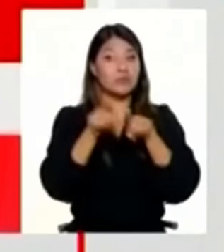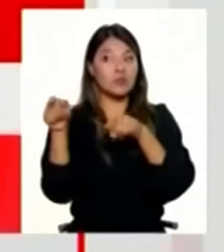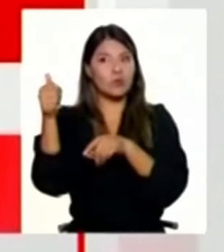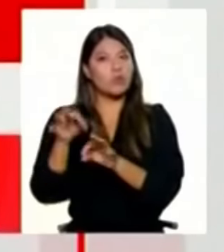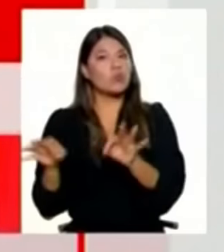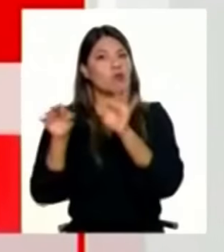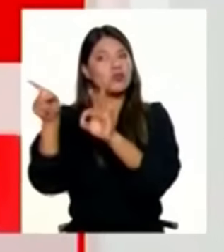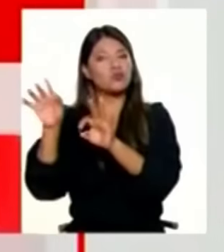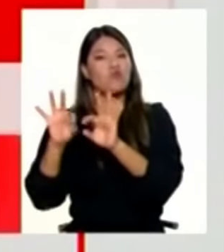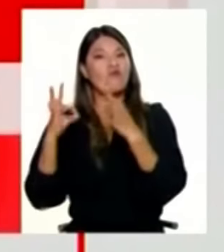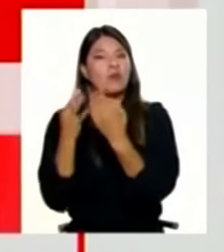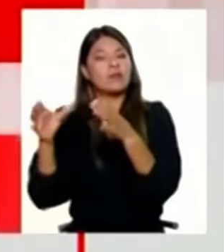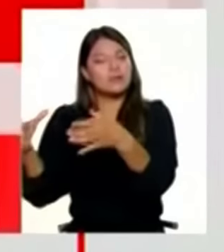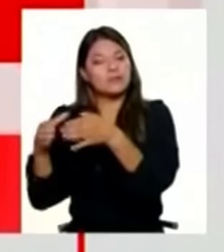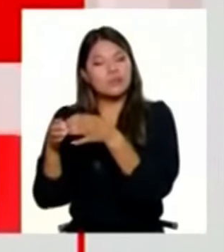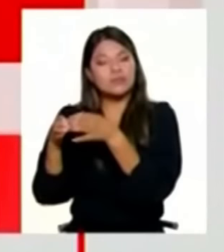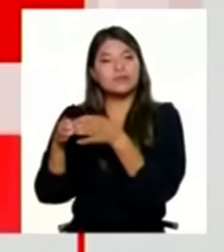esencial, su familia.